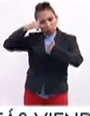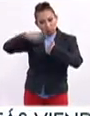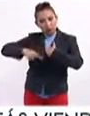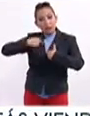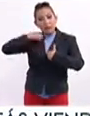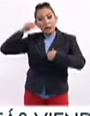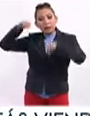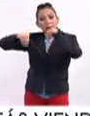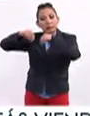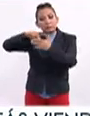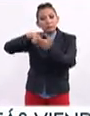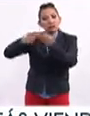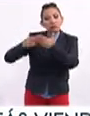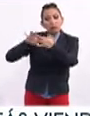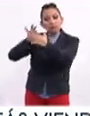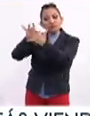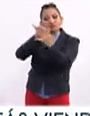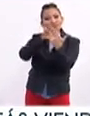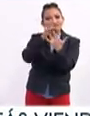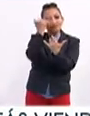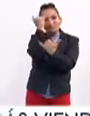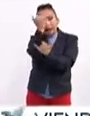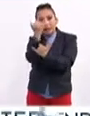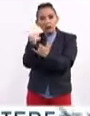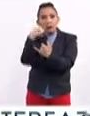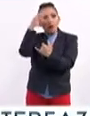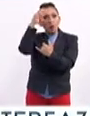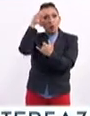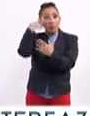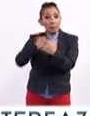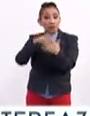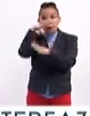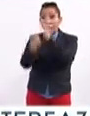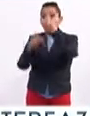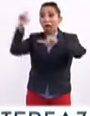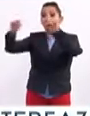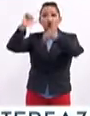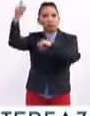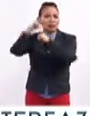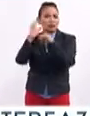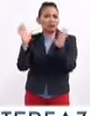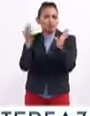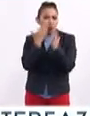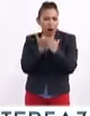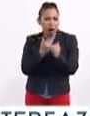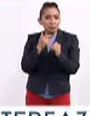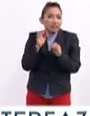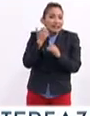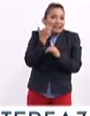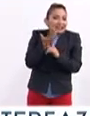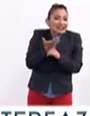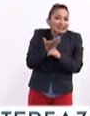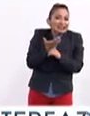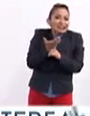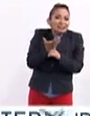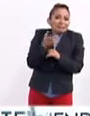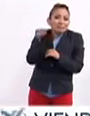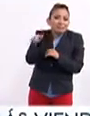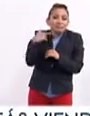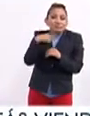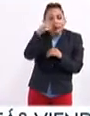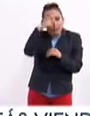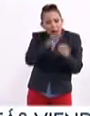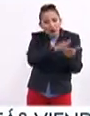crear proyectos, a crear lazos, ¿no? Este concepto de la fuga de cerebros ya no existe, porque precisamente lo que se busca es llevar